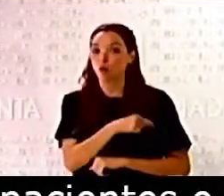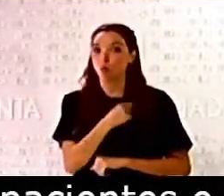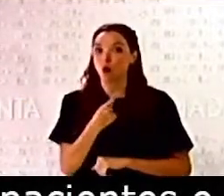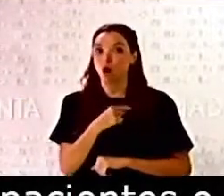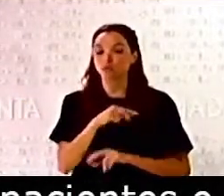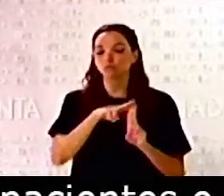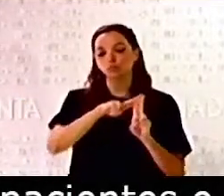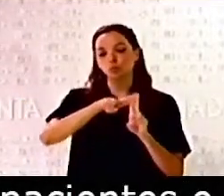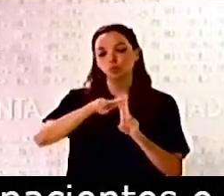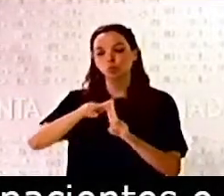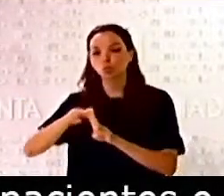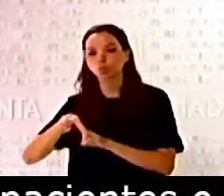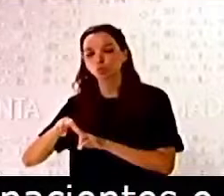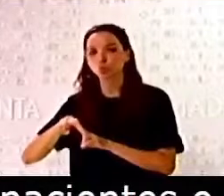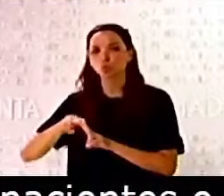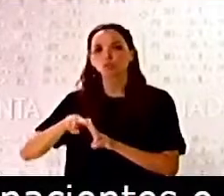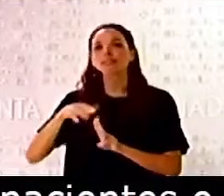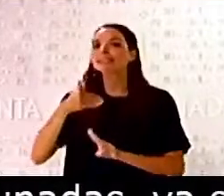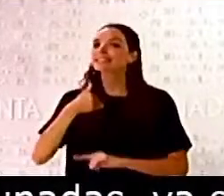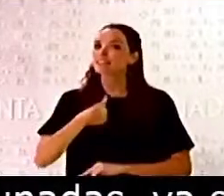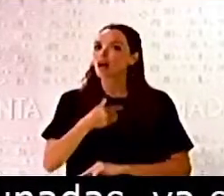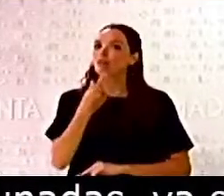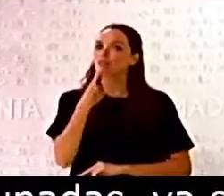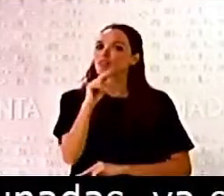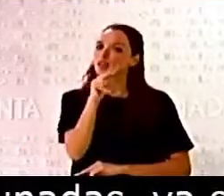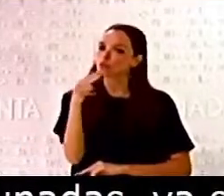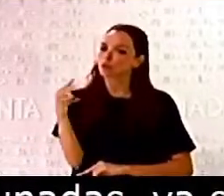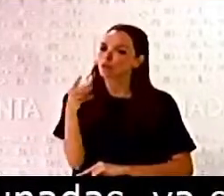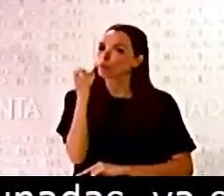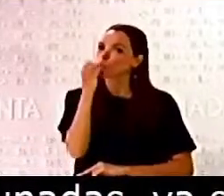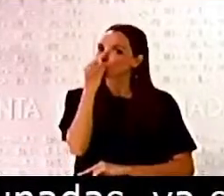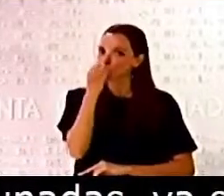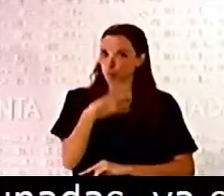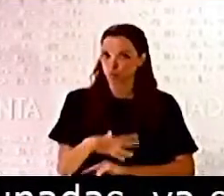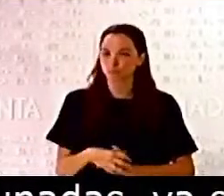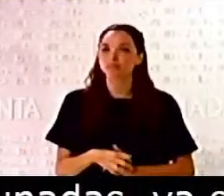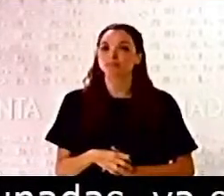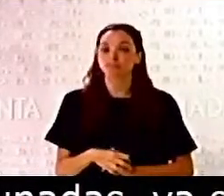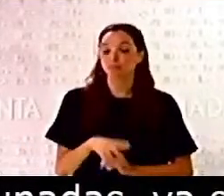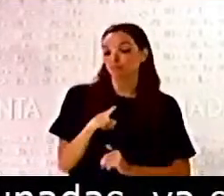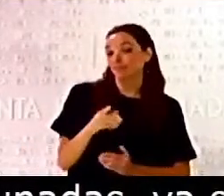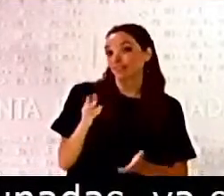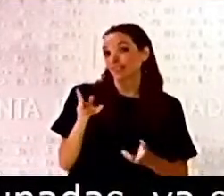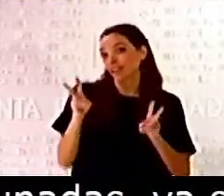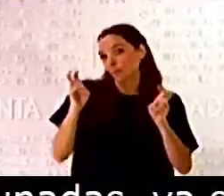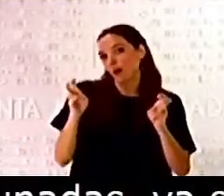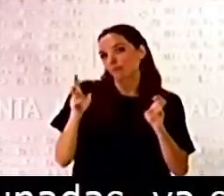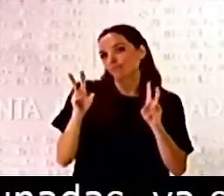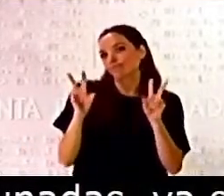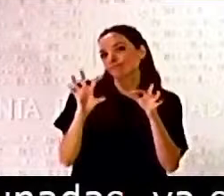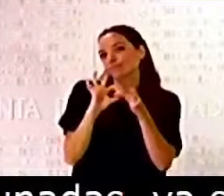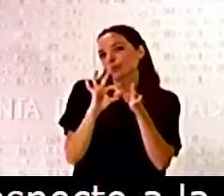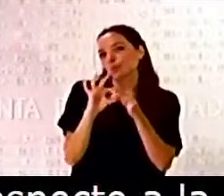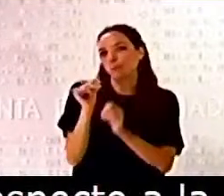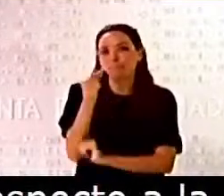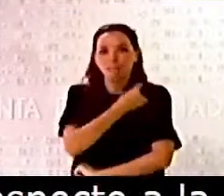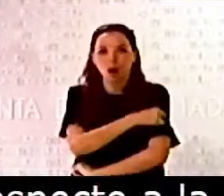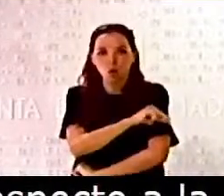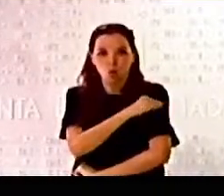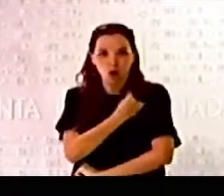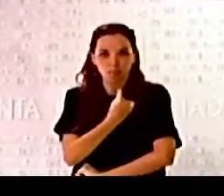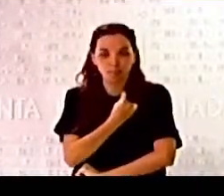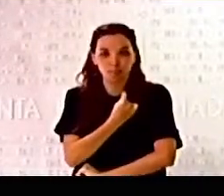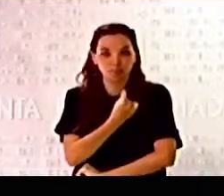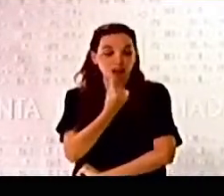pueden inferir unos resultados muy buenos con respecto a la vacunación. La vacunación en pauta